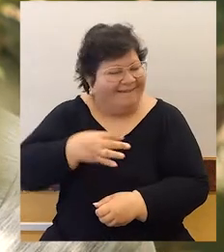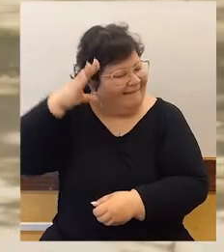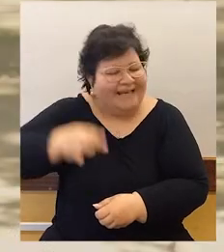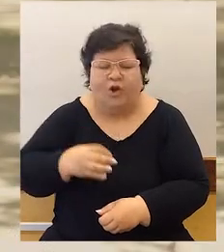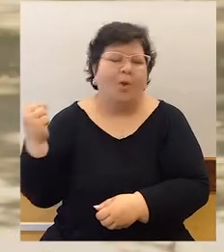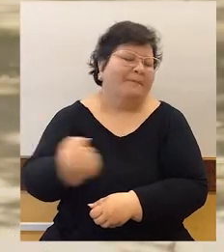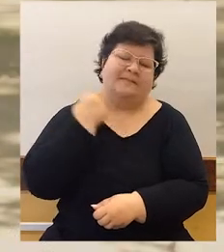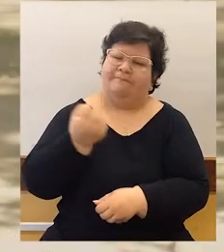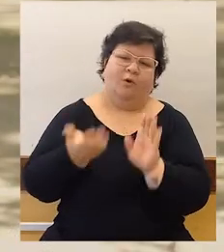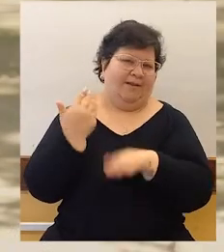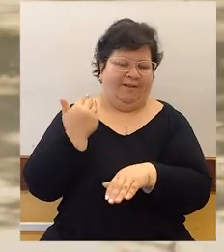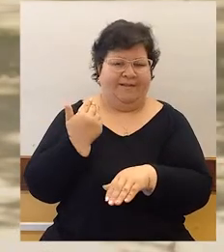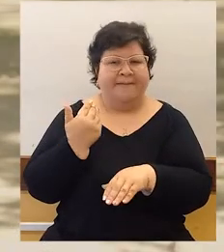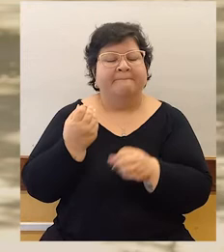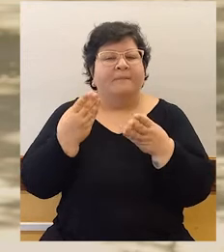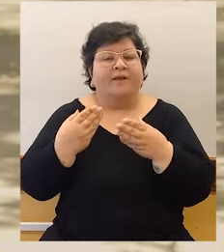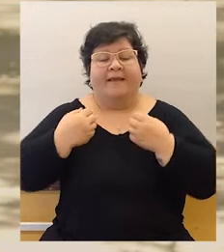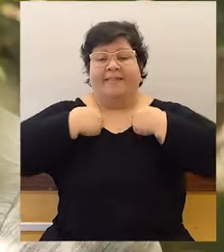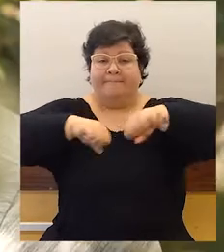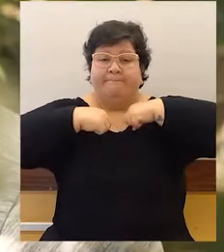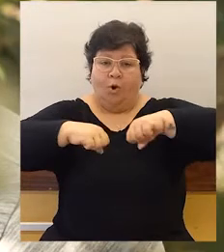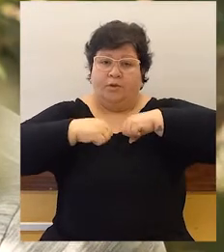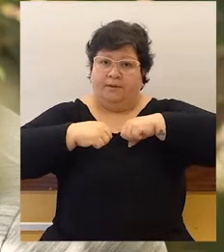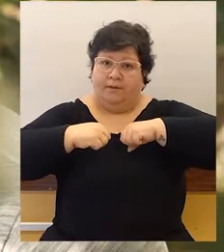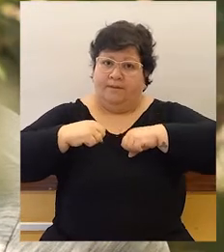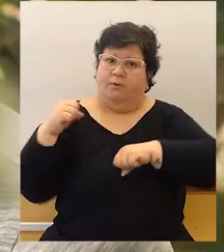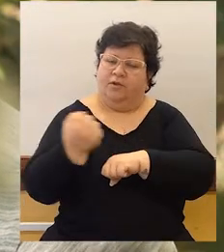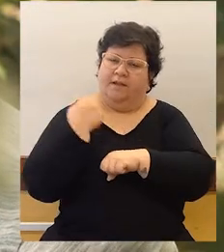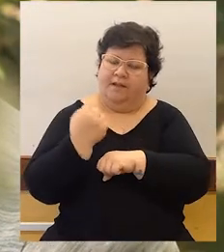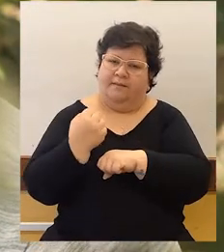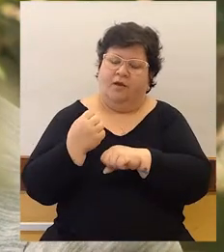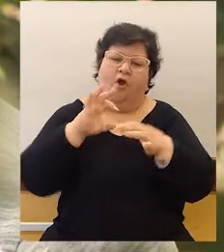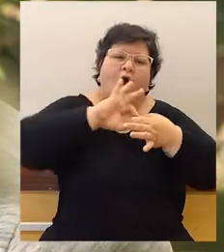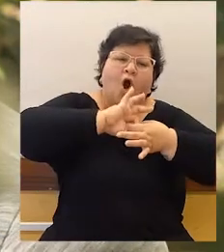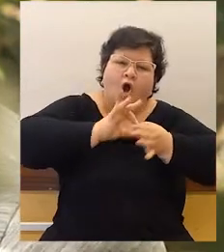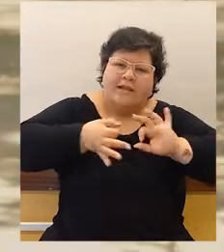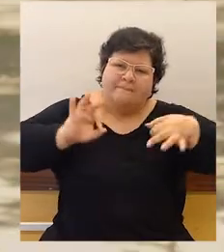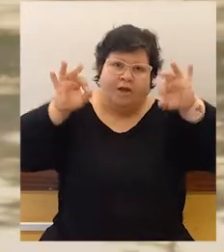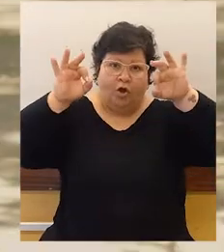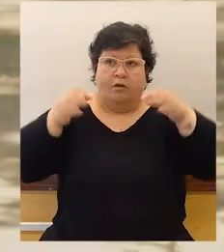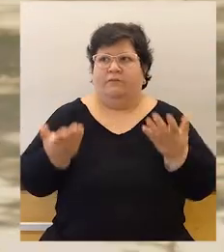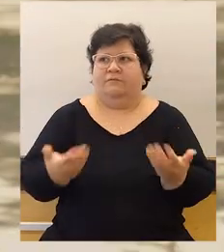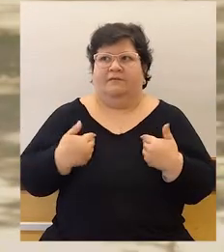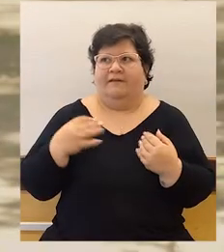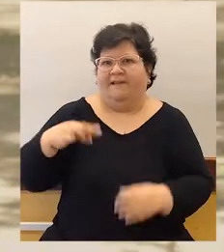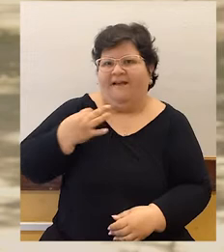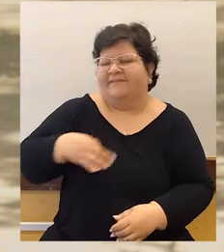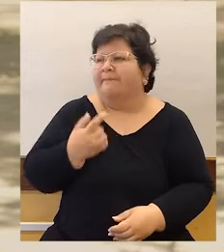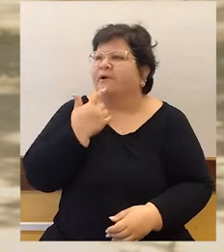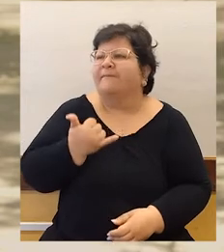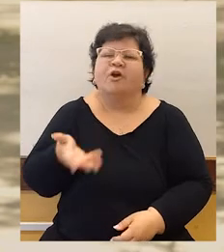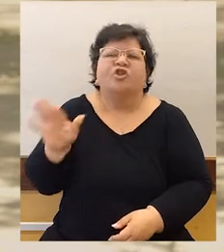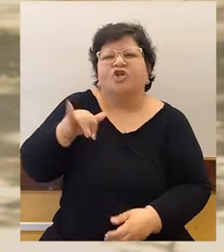más importante. Bueno, en mi caso, en lo que es deporte de alto rendimiento, porque el deporte tiene ciertos beneficios a la hora cotidiana, ¿no? De poder salir a caminar,